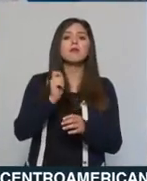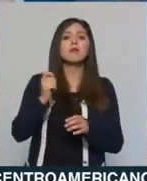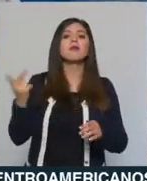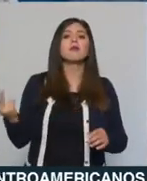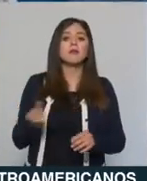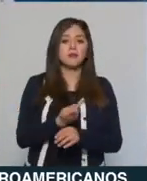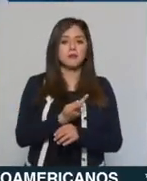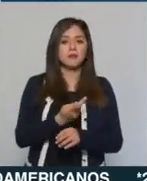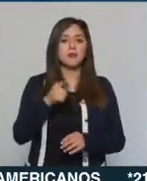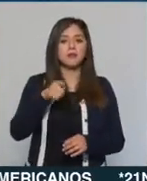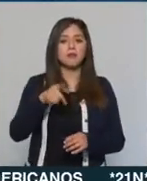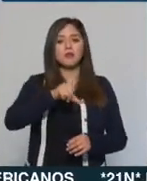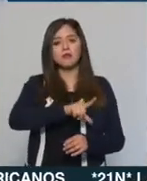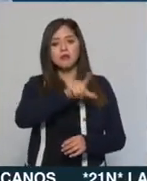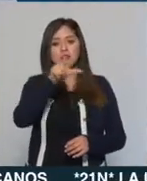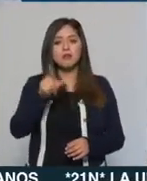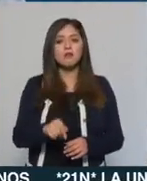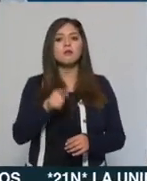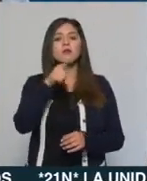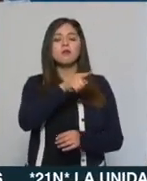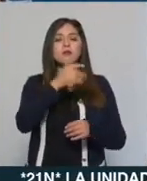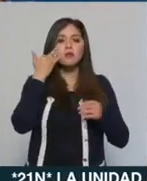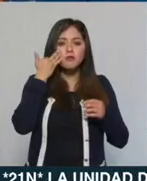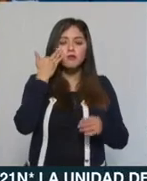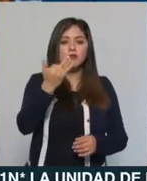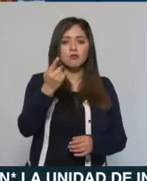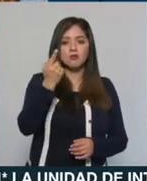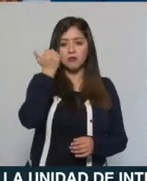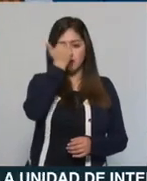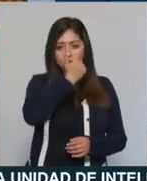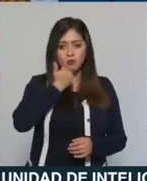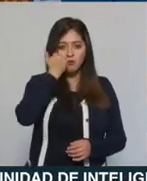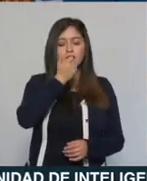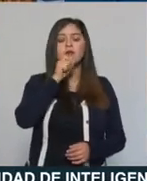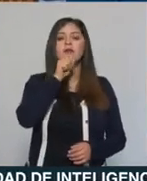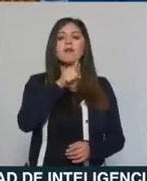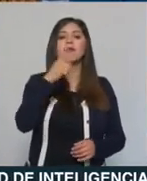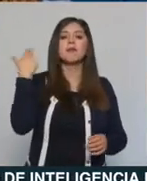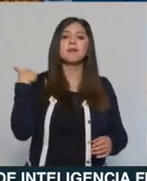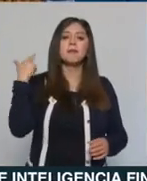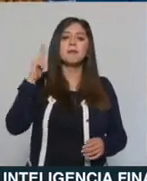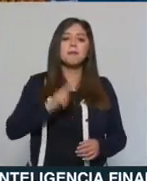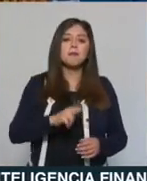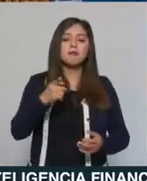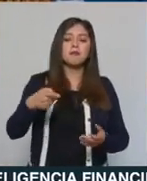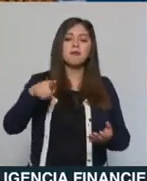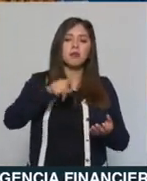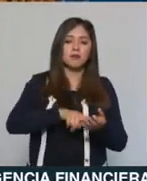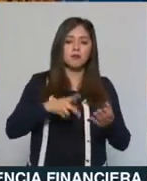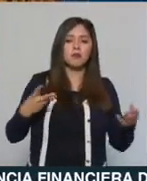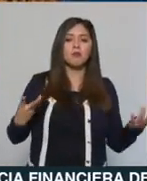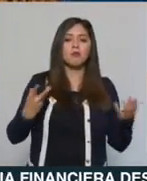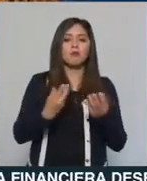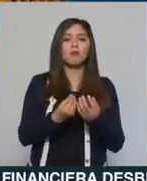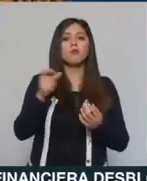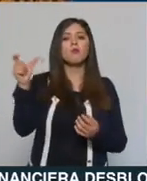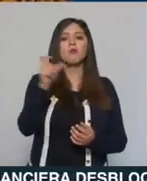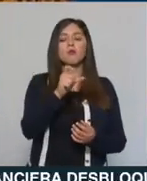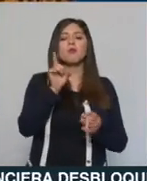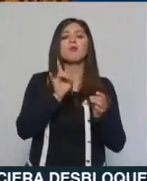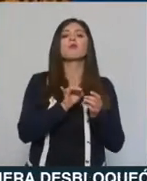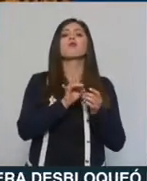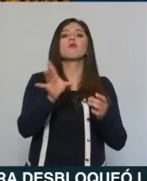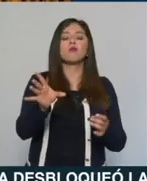hecho, que se iban a llamar a testificar tanto a los alumnos como el profesor que se encontraban en el momento que se registraron los